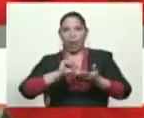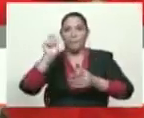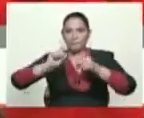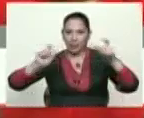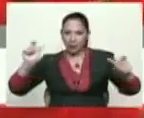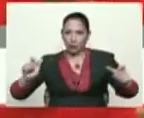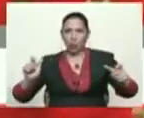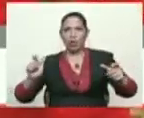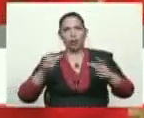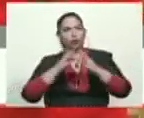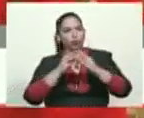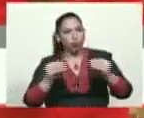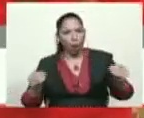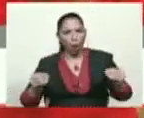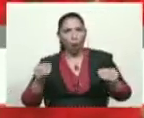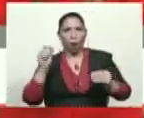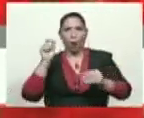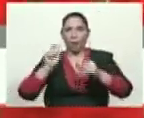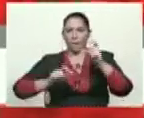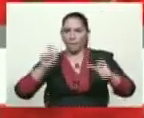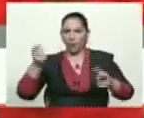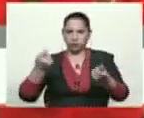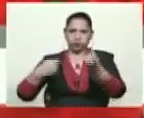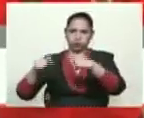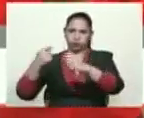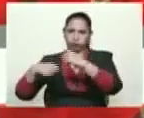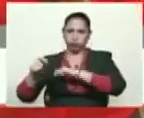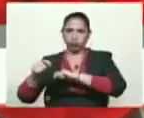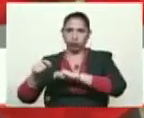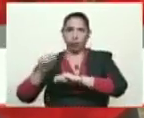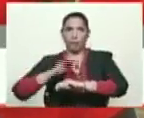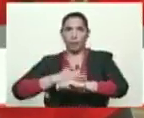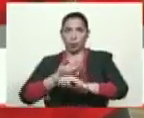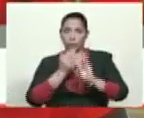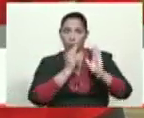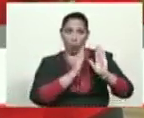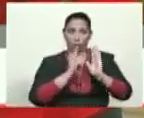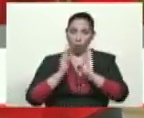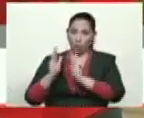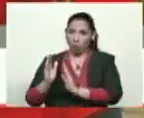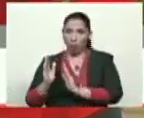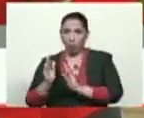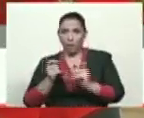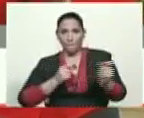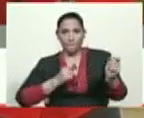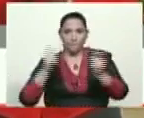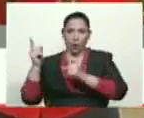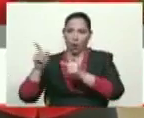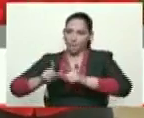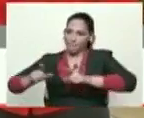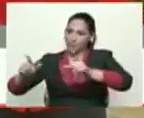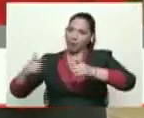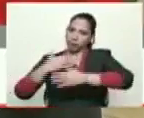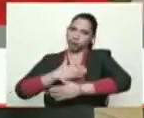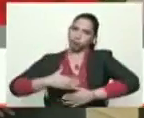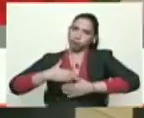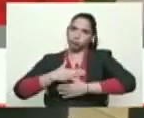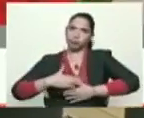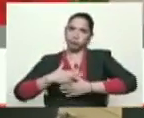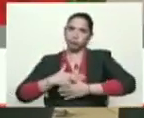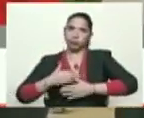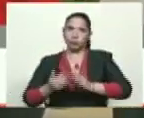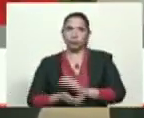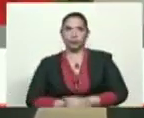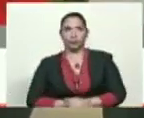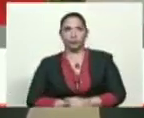todos los buhoneros la economía informal se ha podido organizar y se ha trasladado a espacios dignos y se ha trasladado